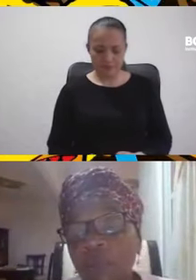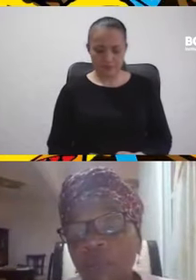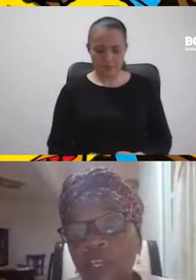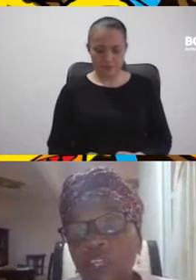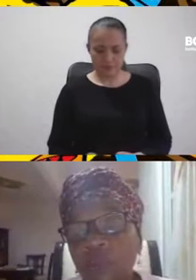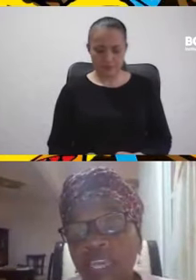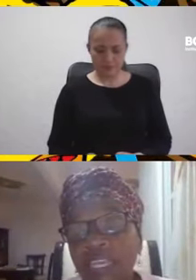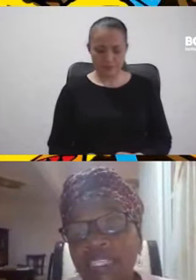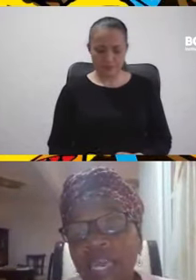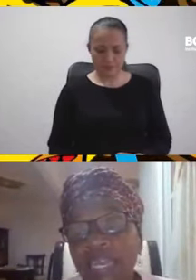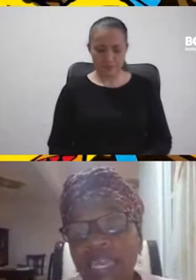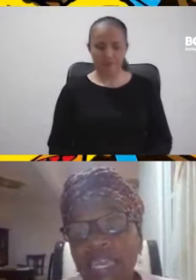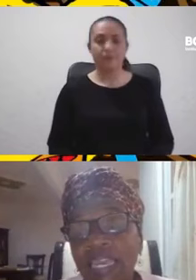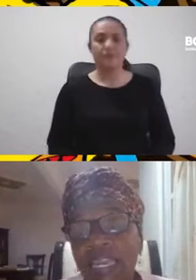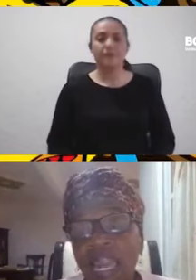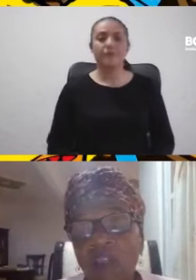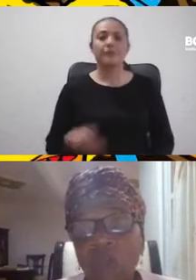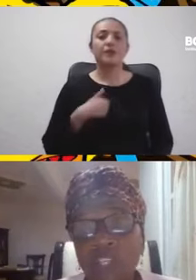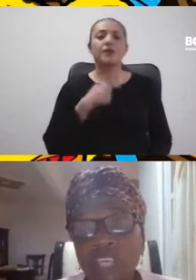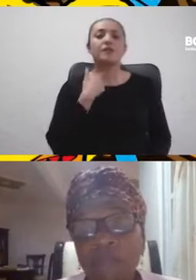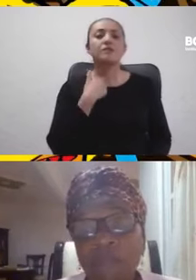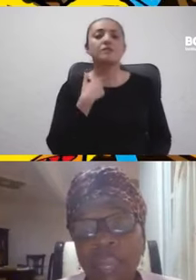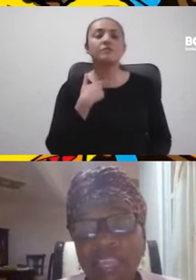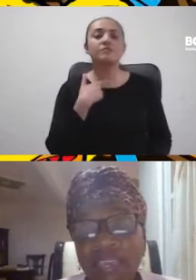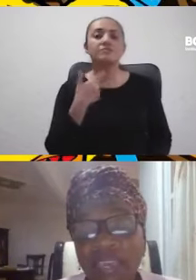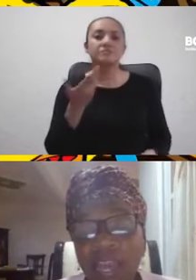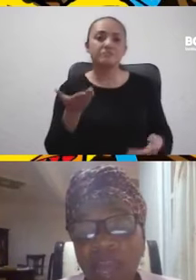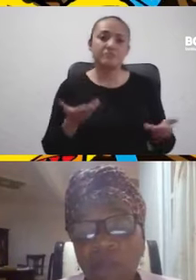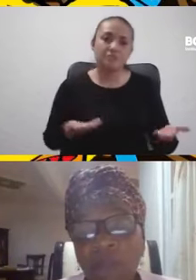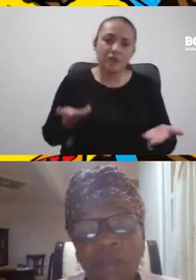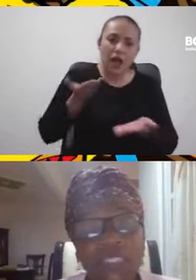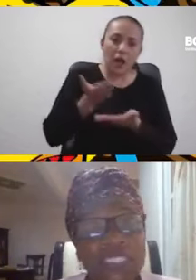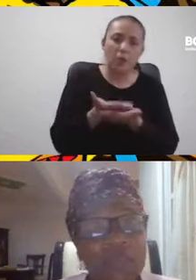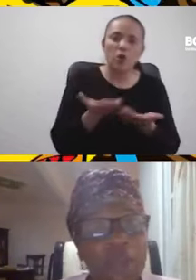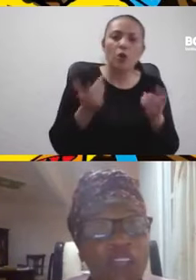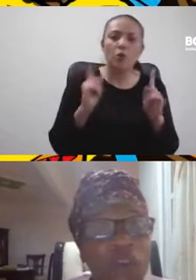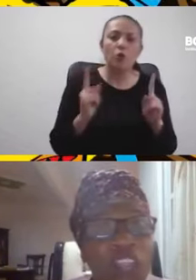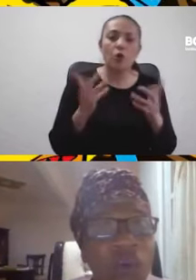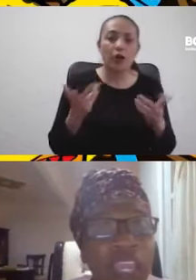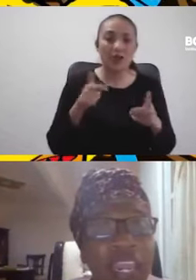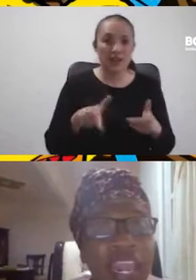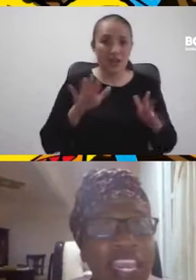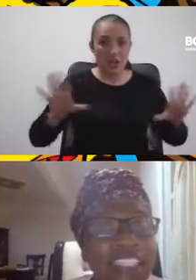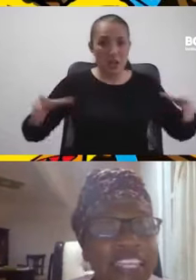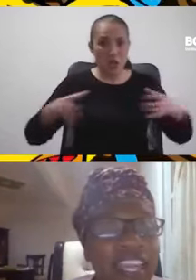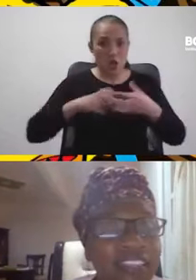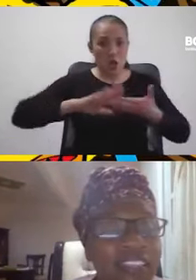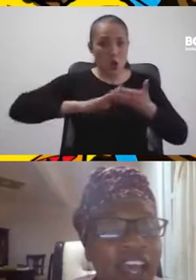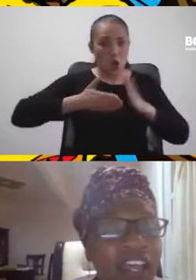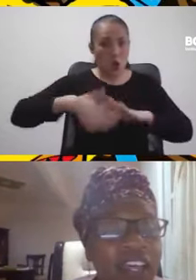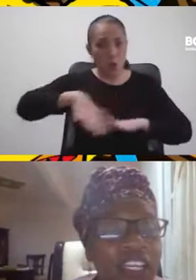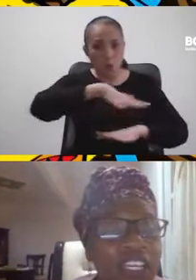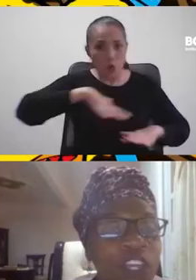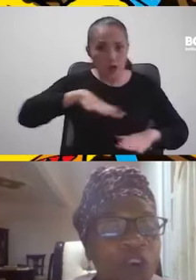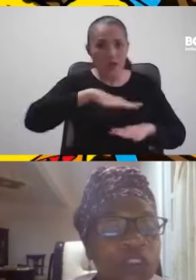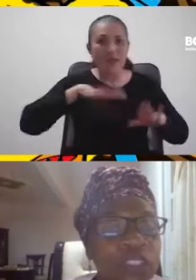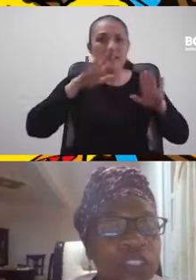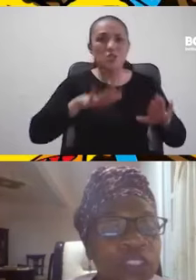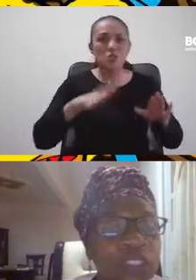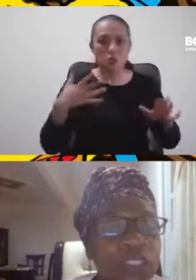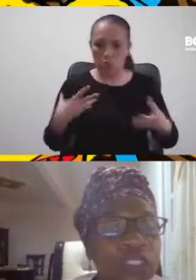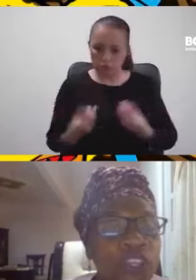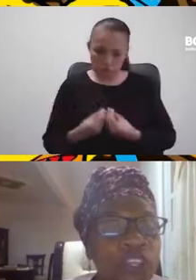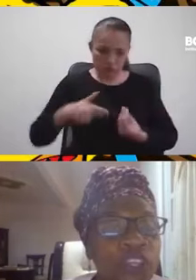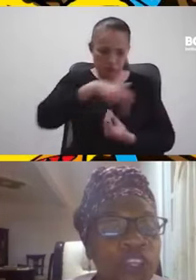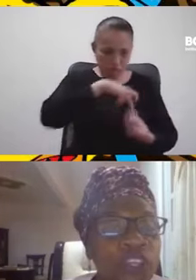un poquito ahí, ya que la comunidad palenquera haber participado en lo que es la ley 70 y contar